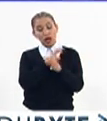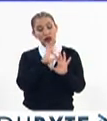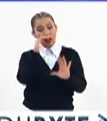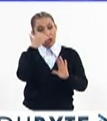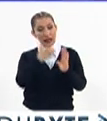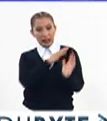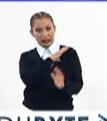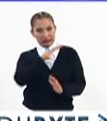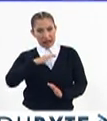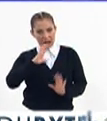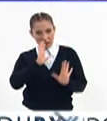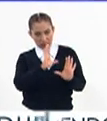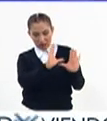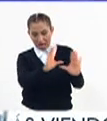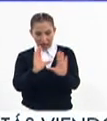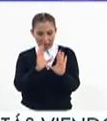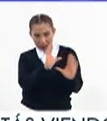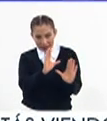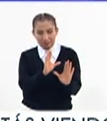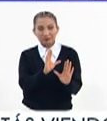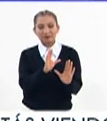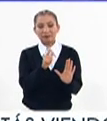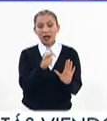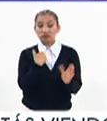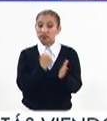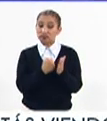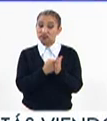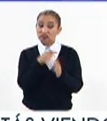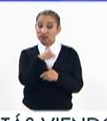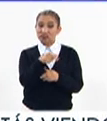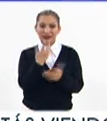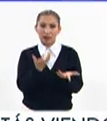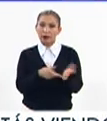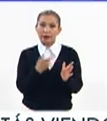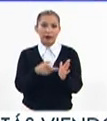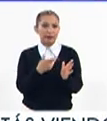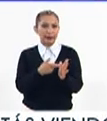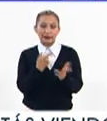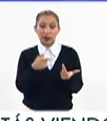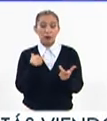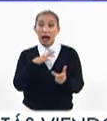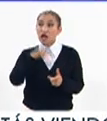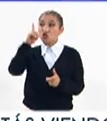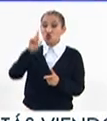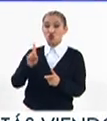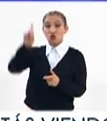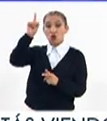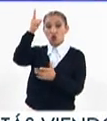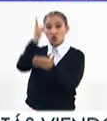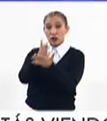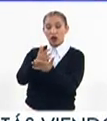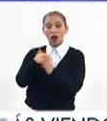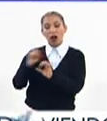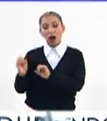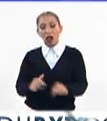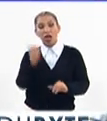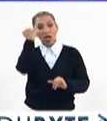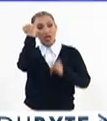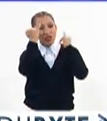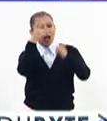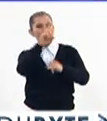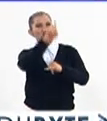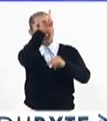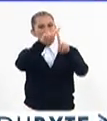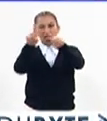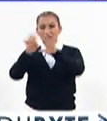un tono cristiano que insistía de manera recalcitrante en la existencia de un solo Dios, en el abandono de la